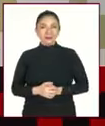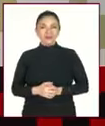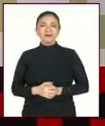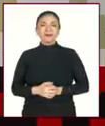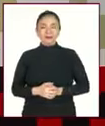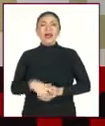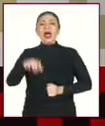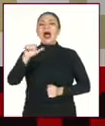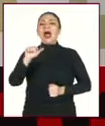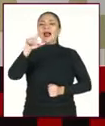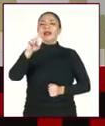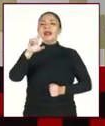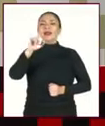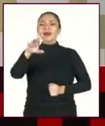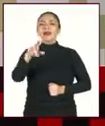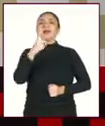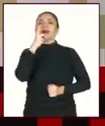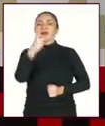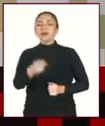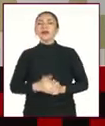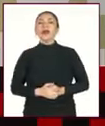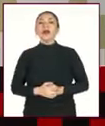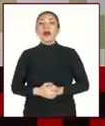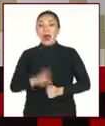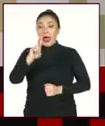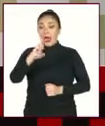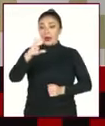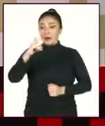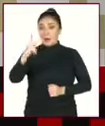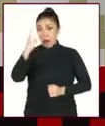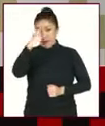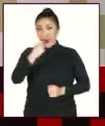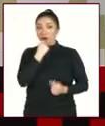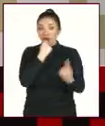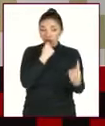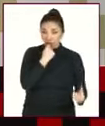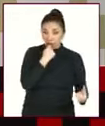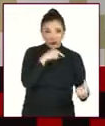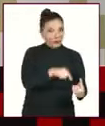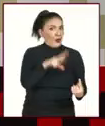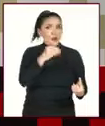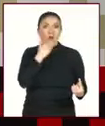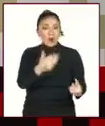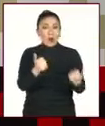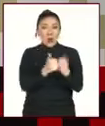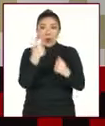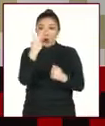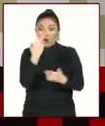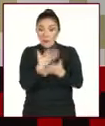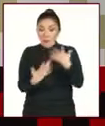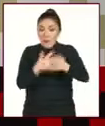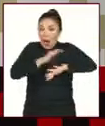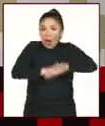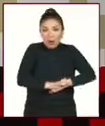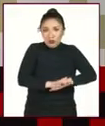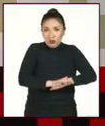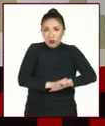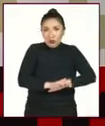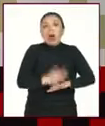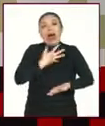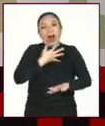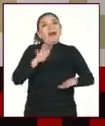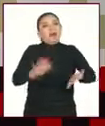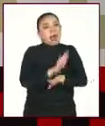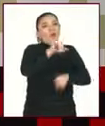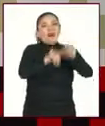Aldeir Rodríguez comenta, el RCP en niños pequeños no se hace con 2 manos. Hay modificaciones por población,